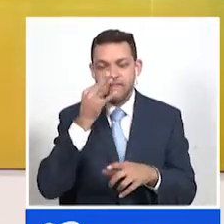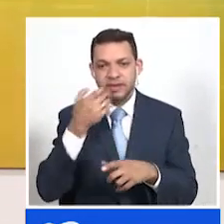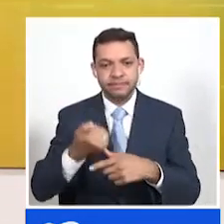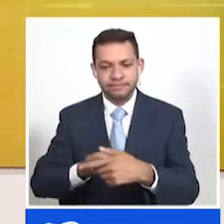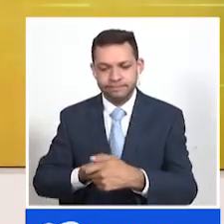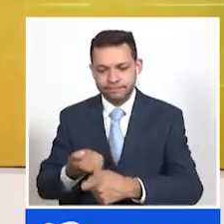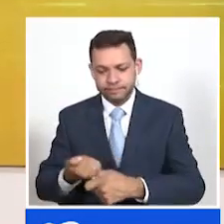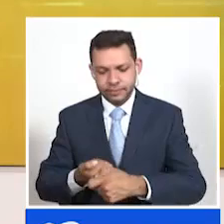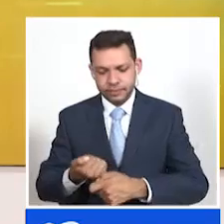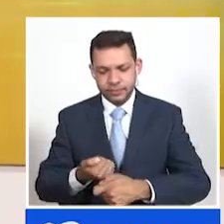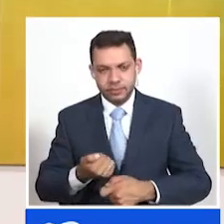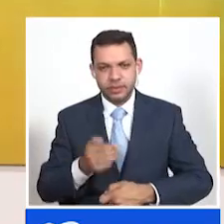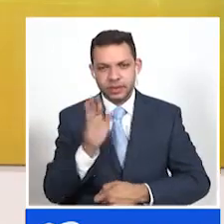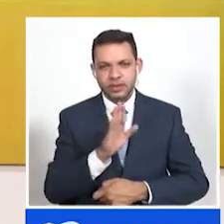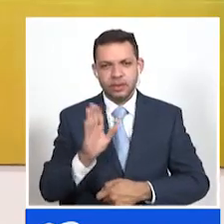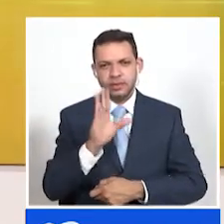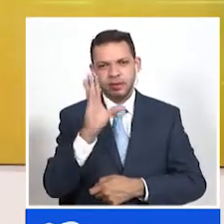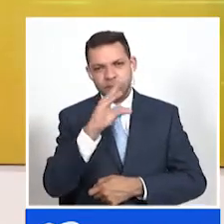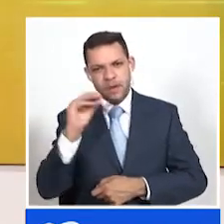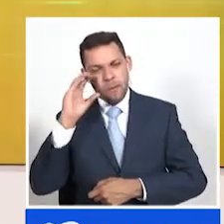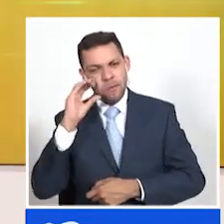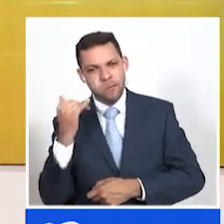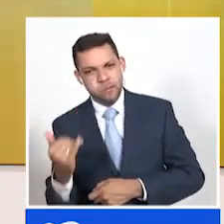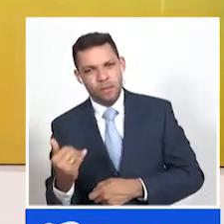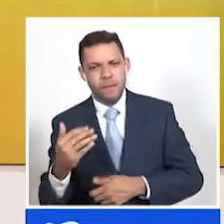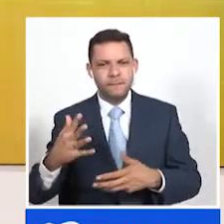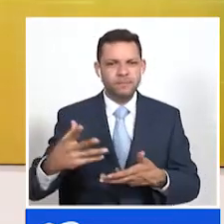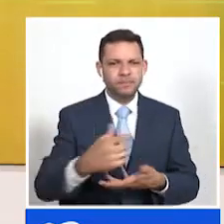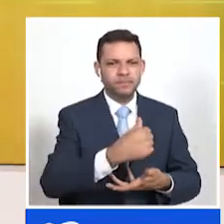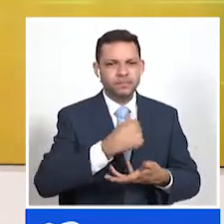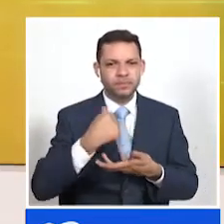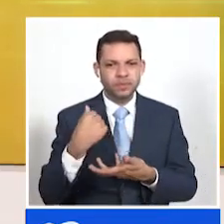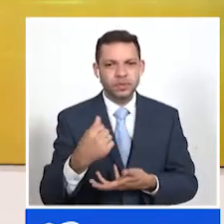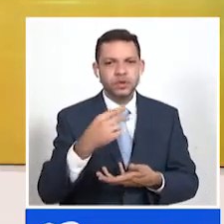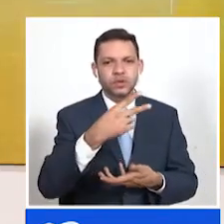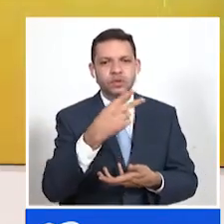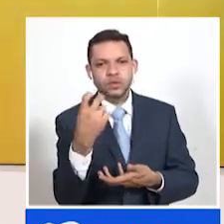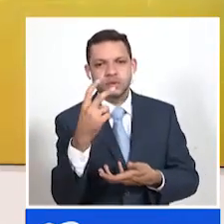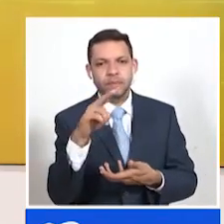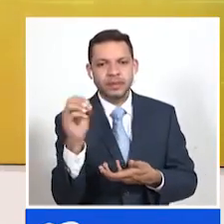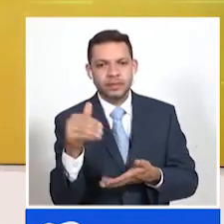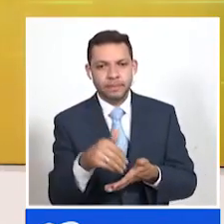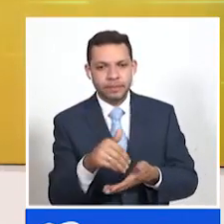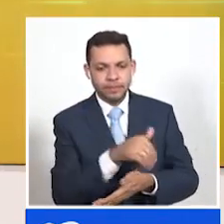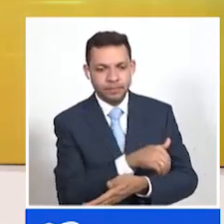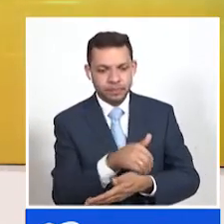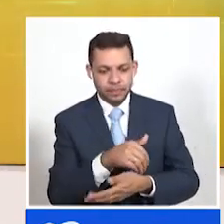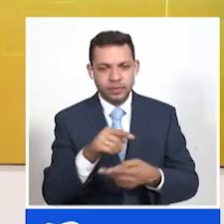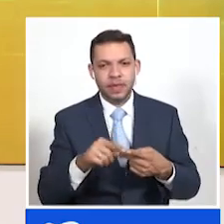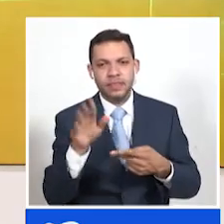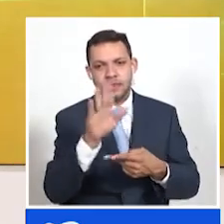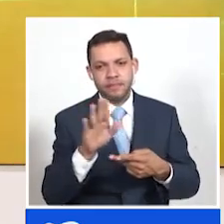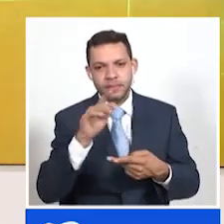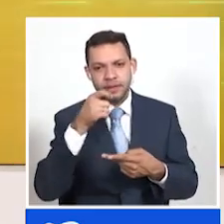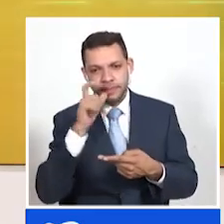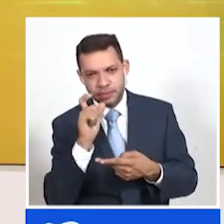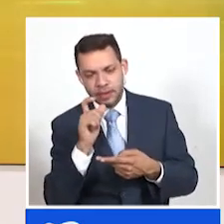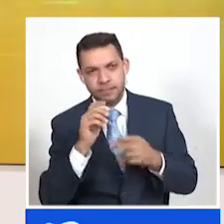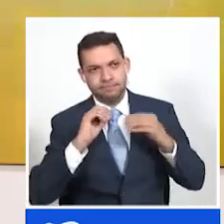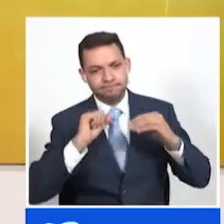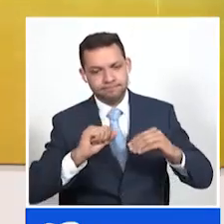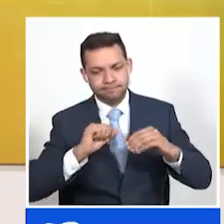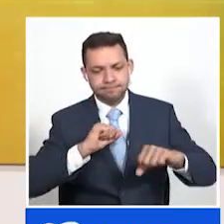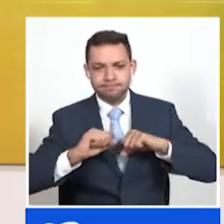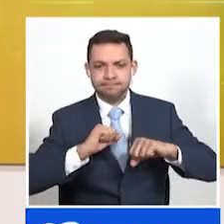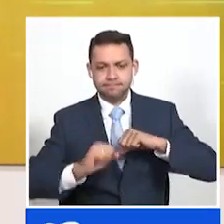Café. En el departamento del Quindío se espera recaudar cerca de 220 mil millones de pesos. En el departamento de Caldas se está en este